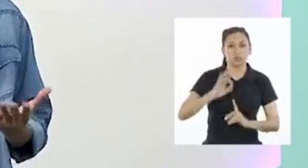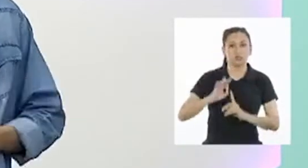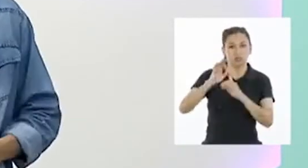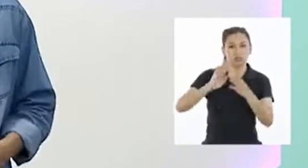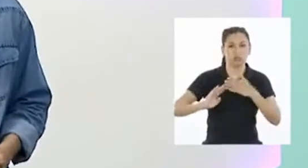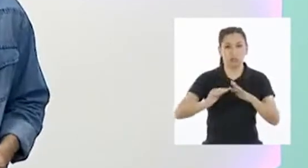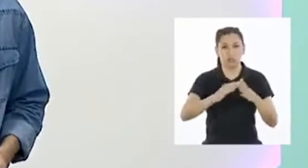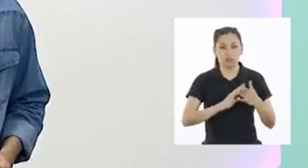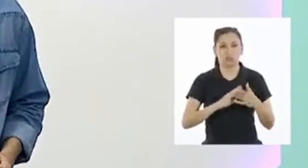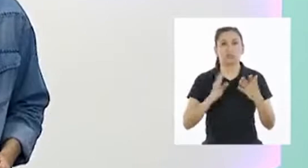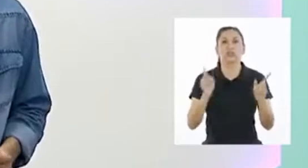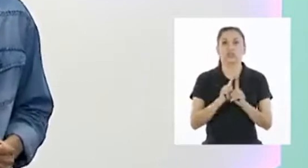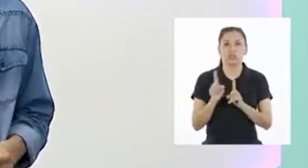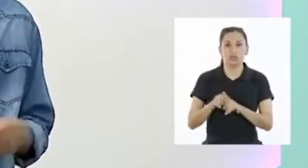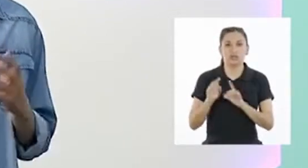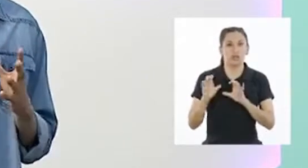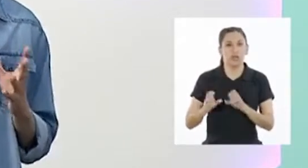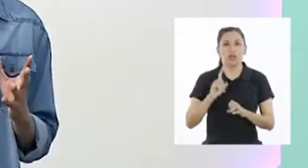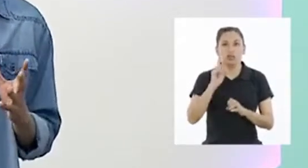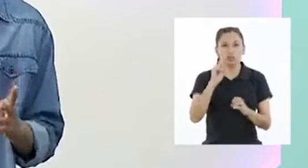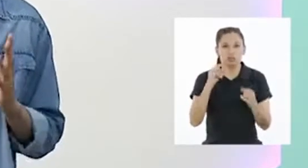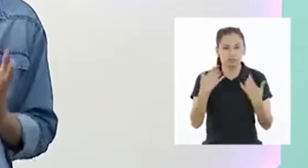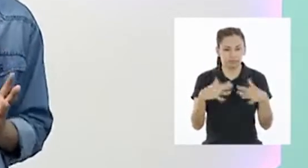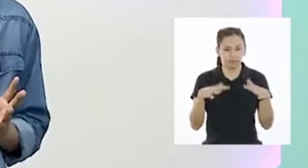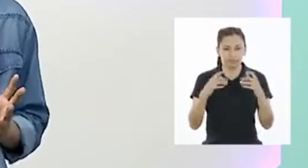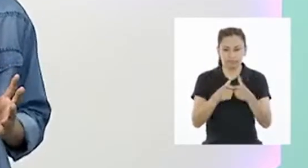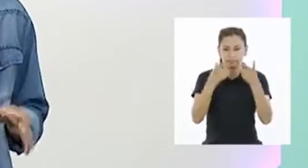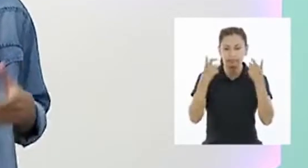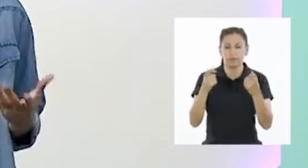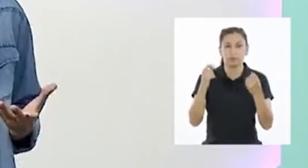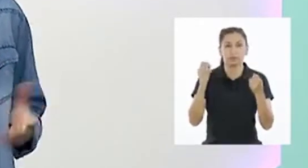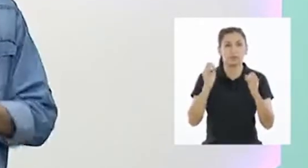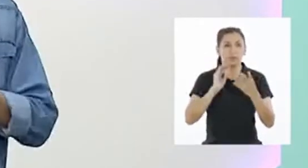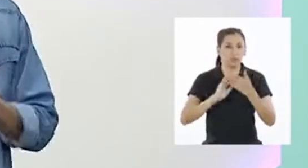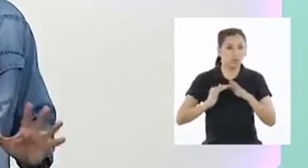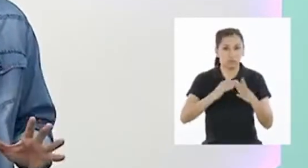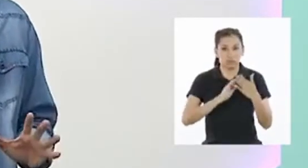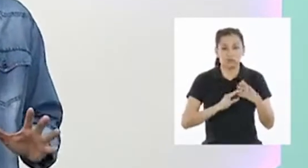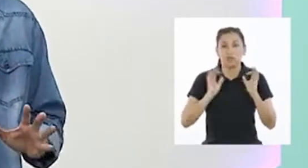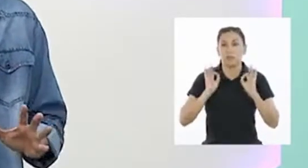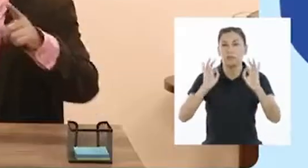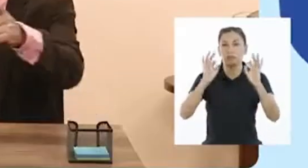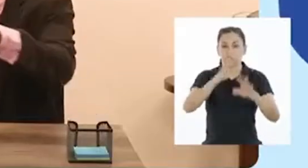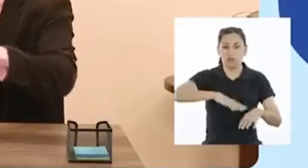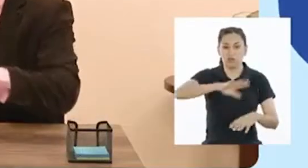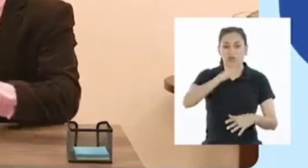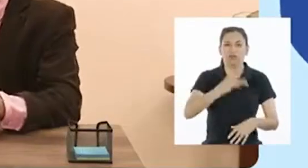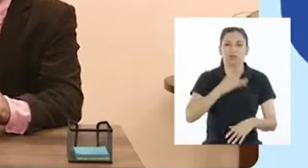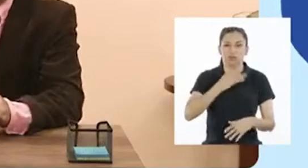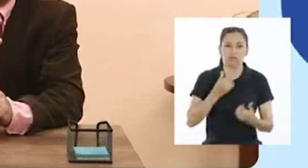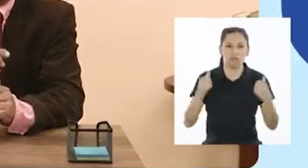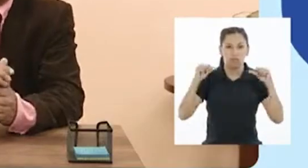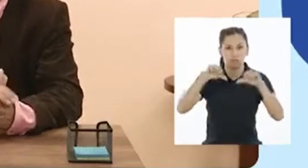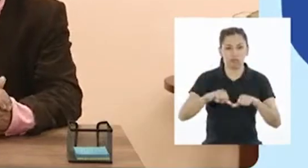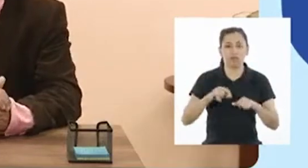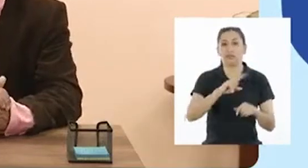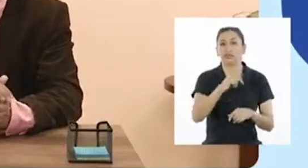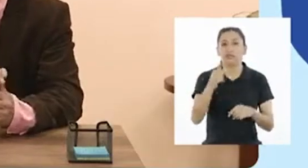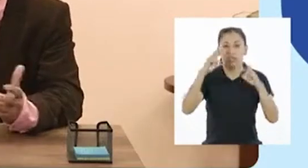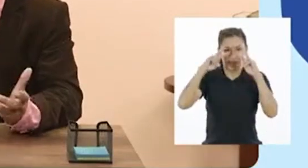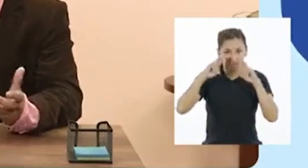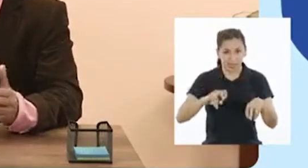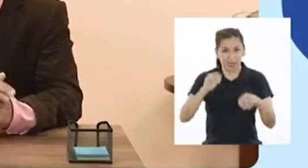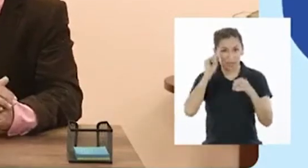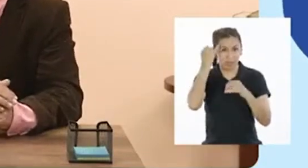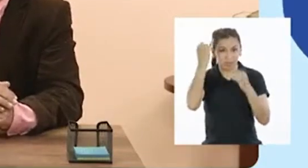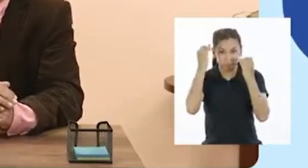las ciudades, y como consecuencia genera una sensación de inseguridad y malestar en la población. La investigadora Livia Arbaiza